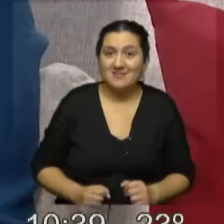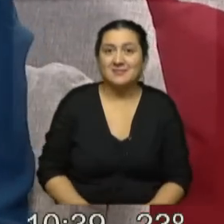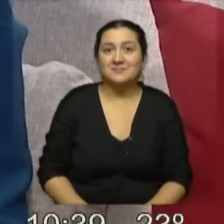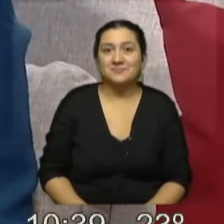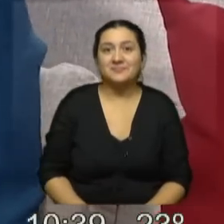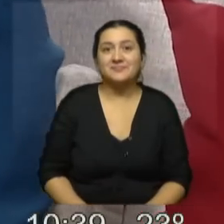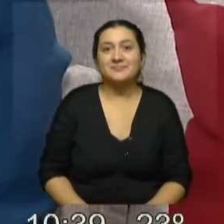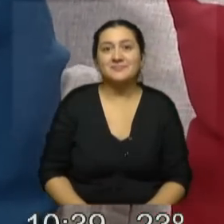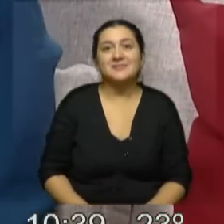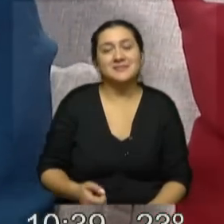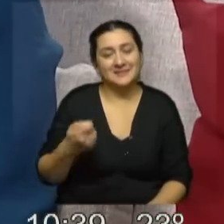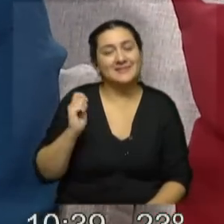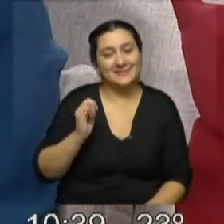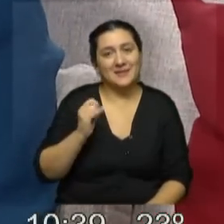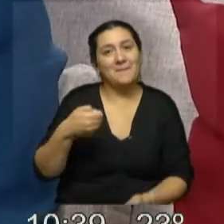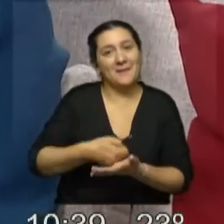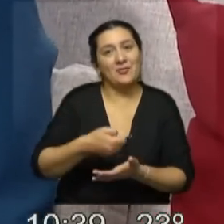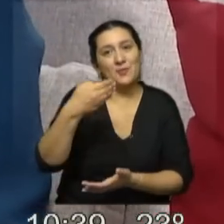Sí aportando